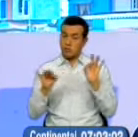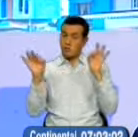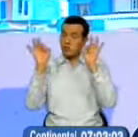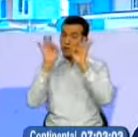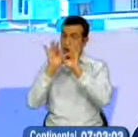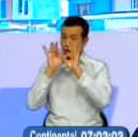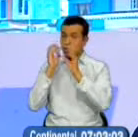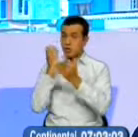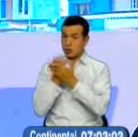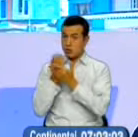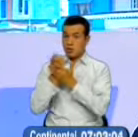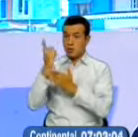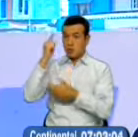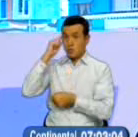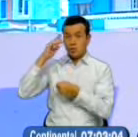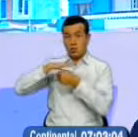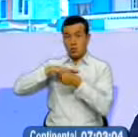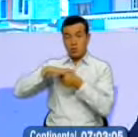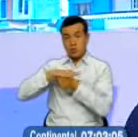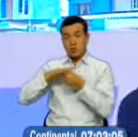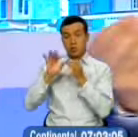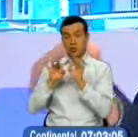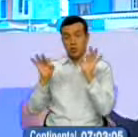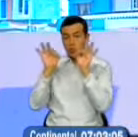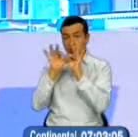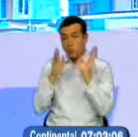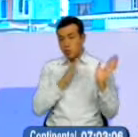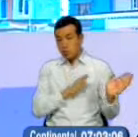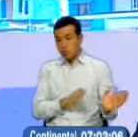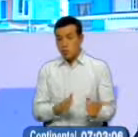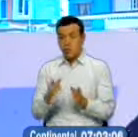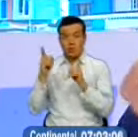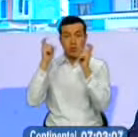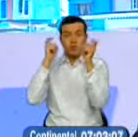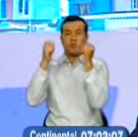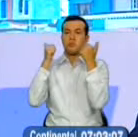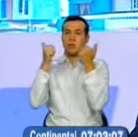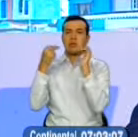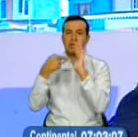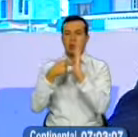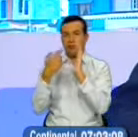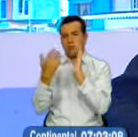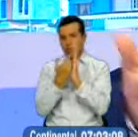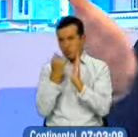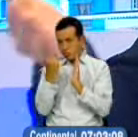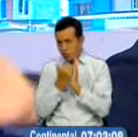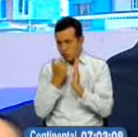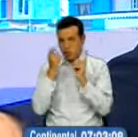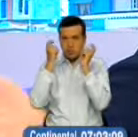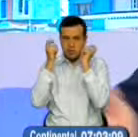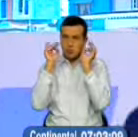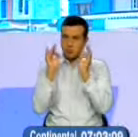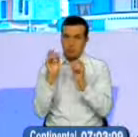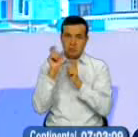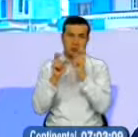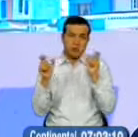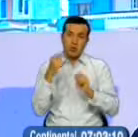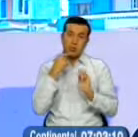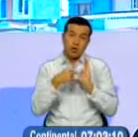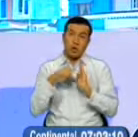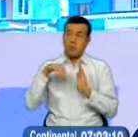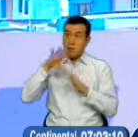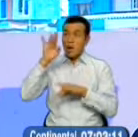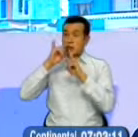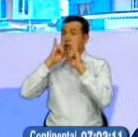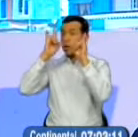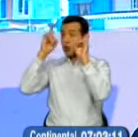política del Estado, que es fundamentalmente el manejo adecuado de los impuestos para que aquellos que tienen más